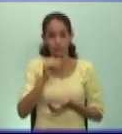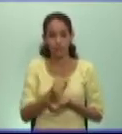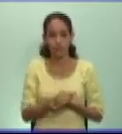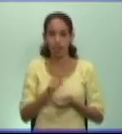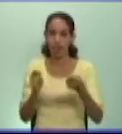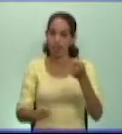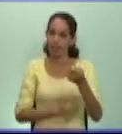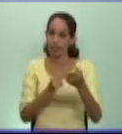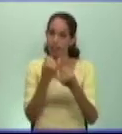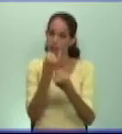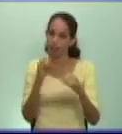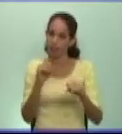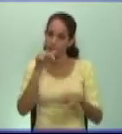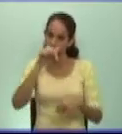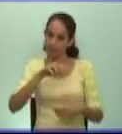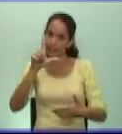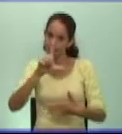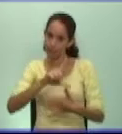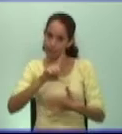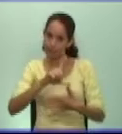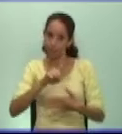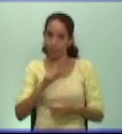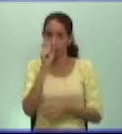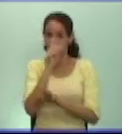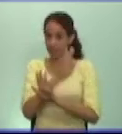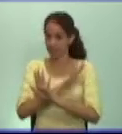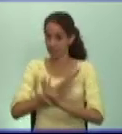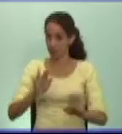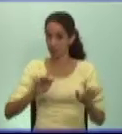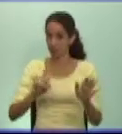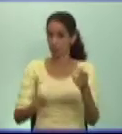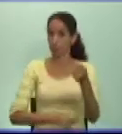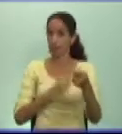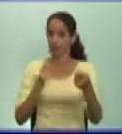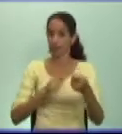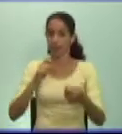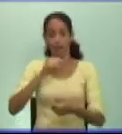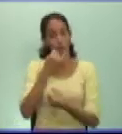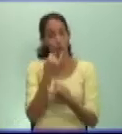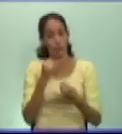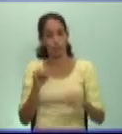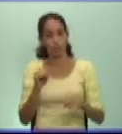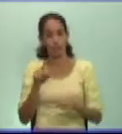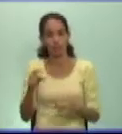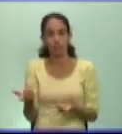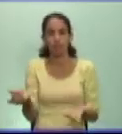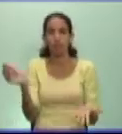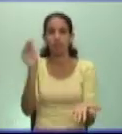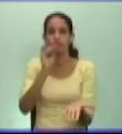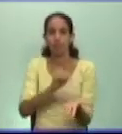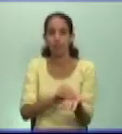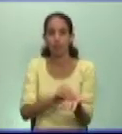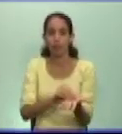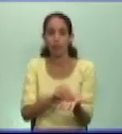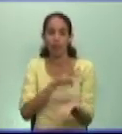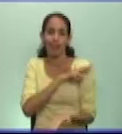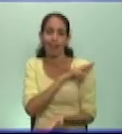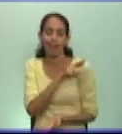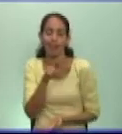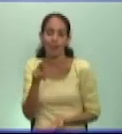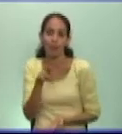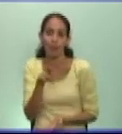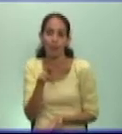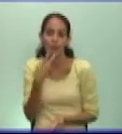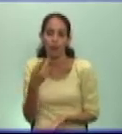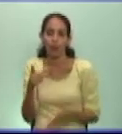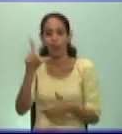América Latina. Una vez terminadas las guerras por la independencia, el establecimiento de repúblicas latinoamericanas con toda una